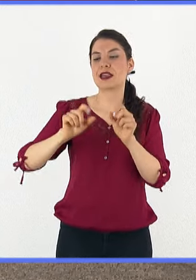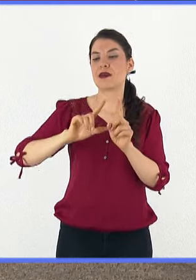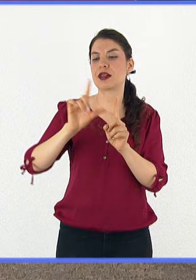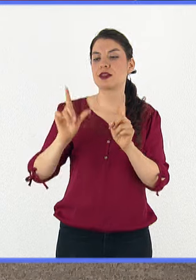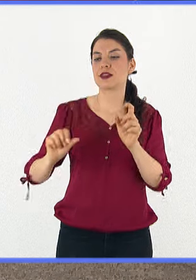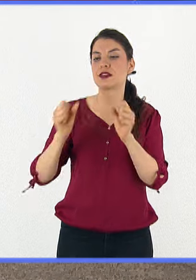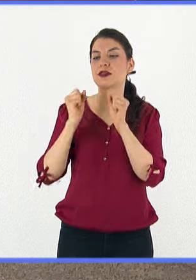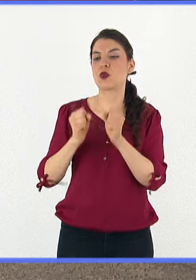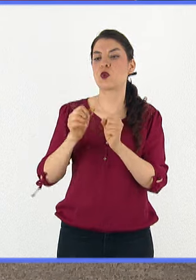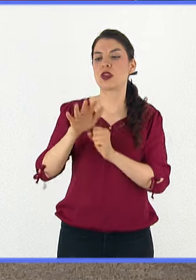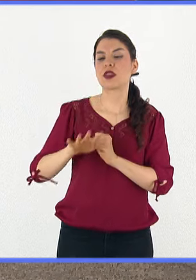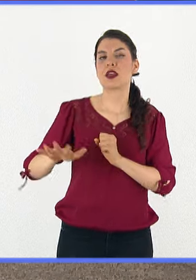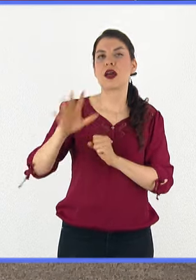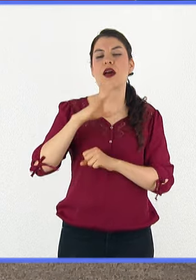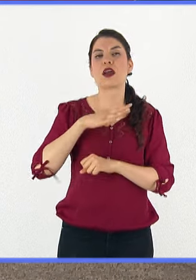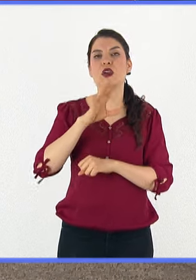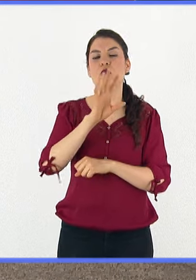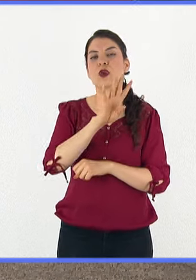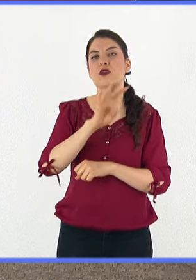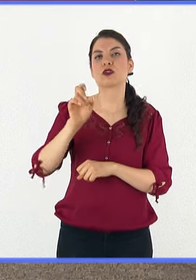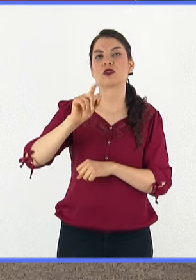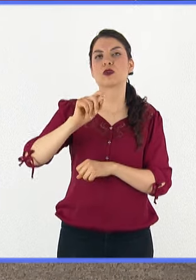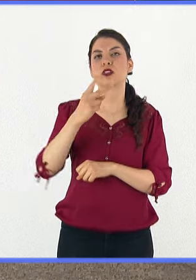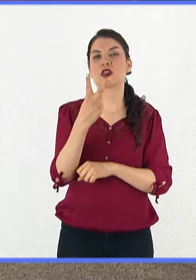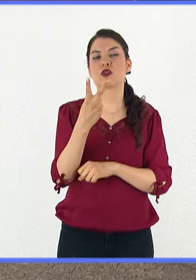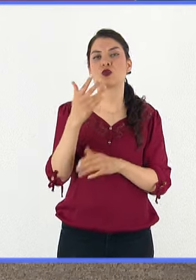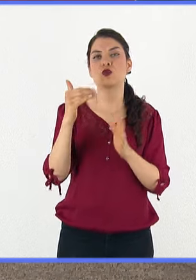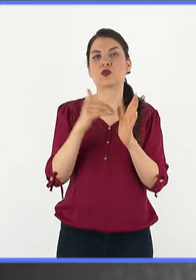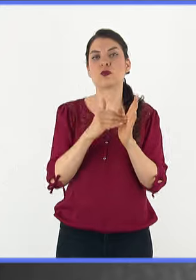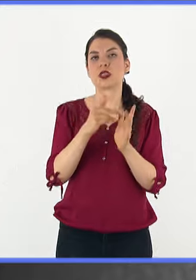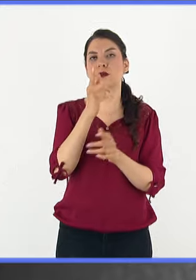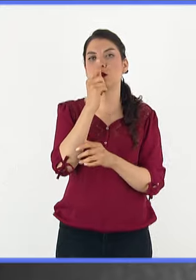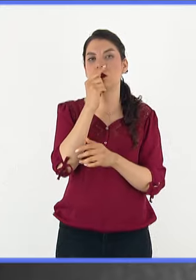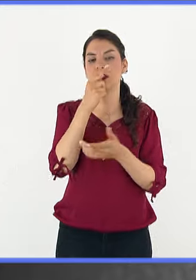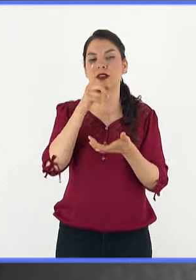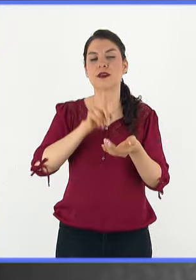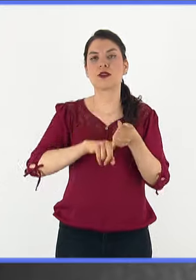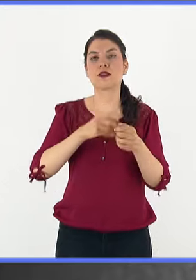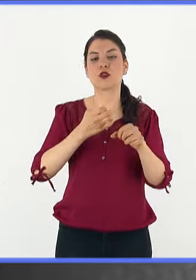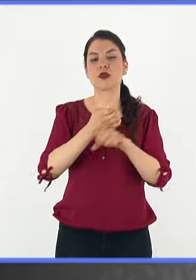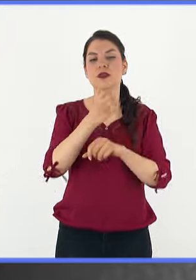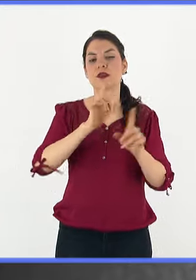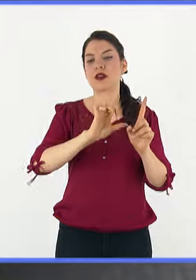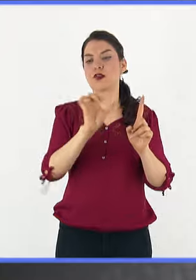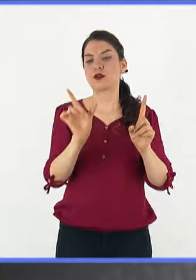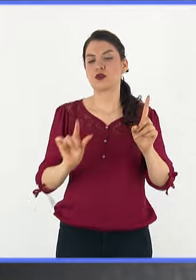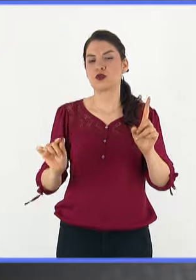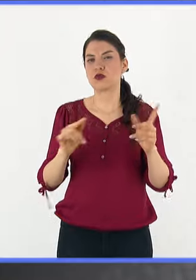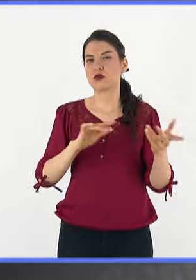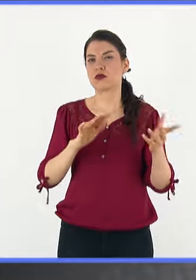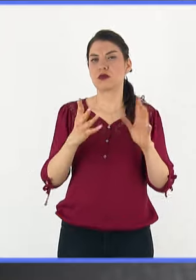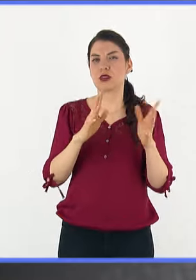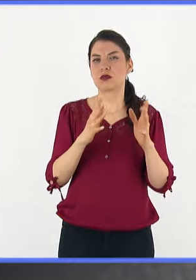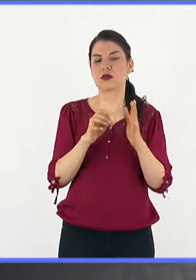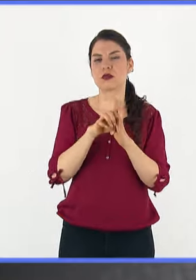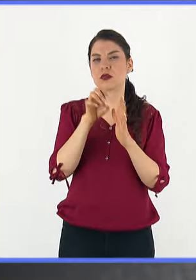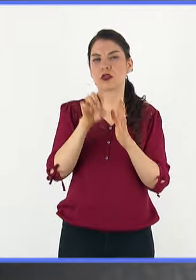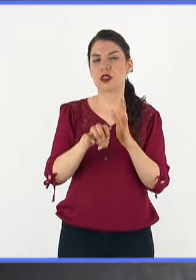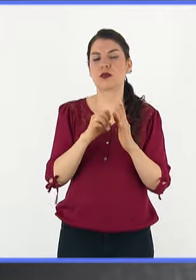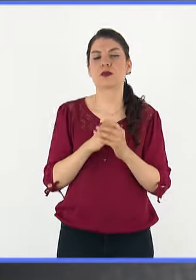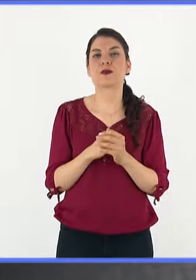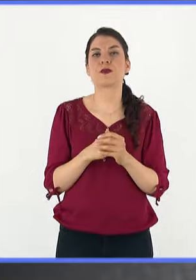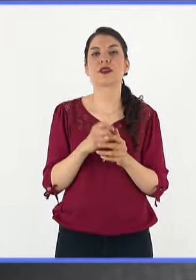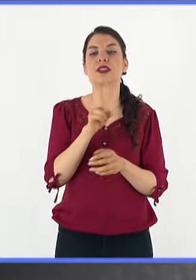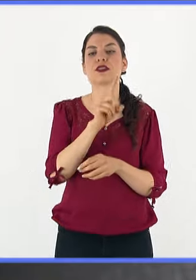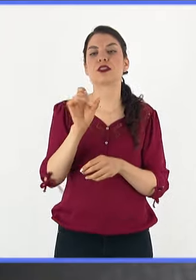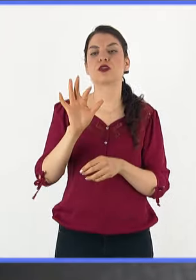pública Hay 422,000 policías a nivel municipal y Estatal nada más para que nos demos una idea en números redondos